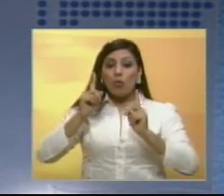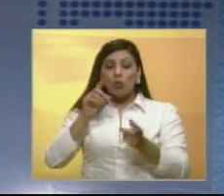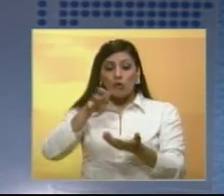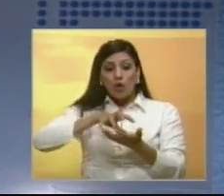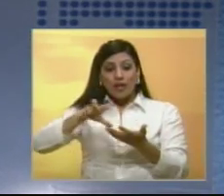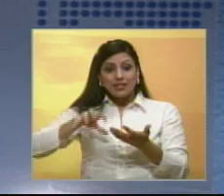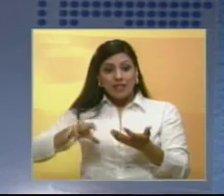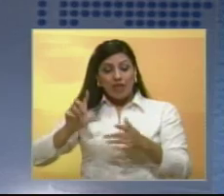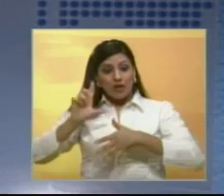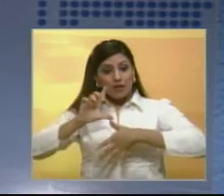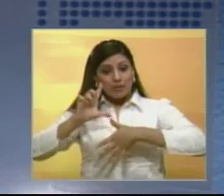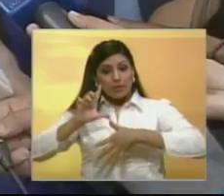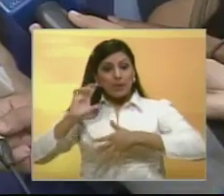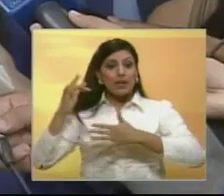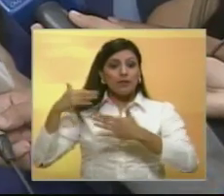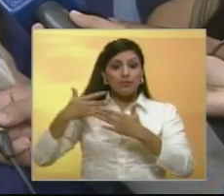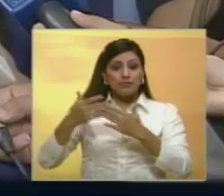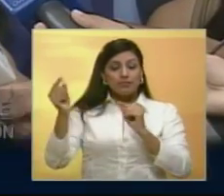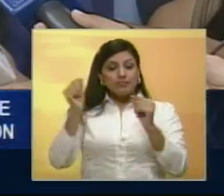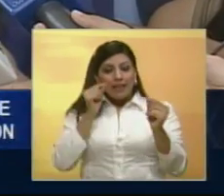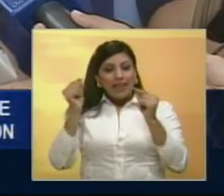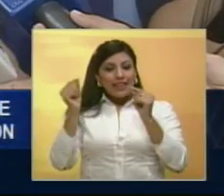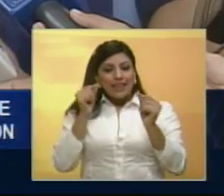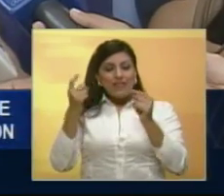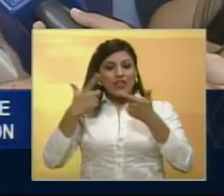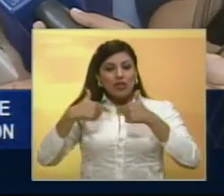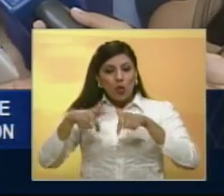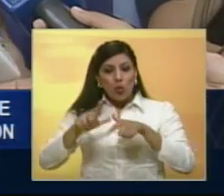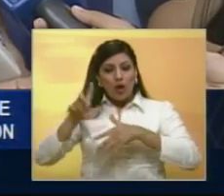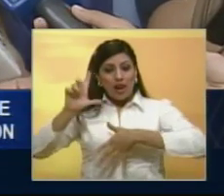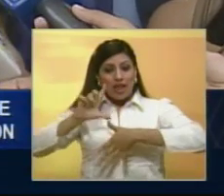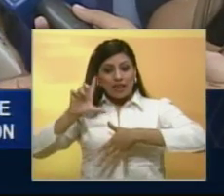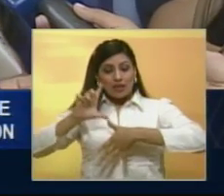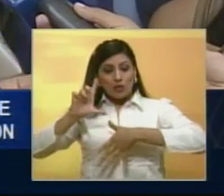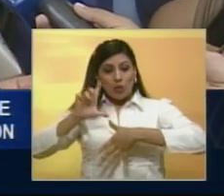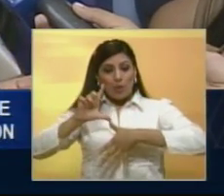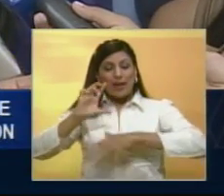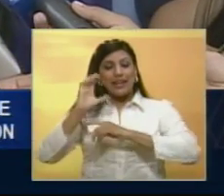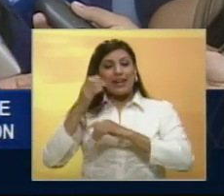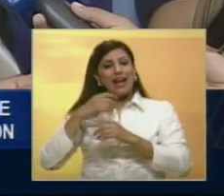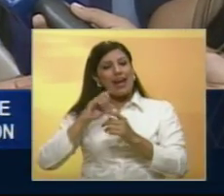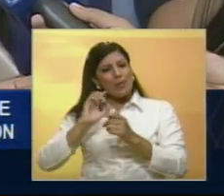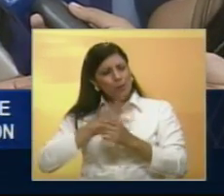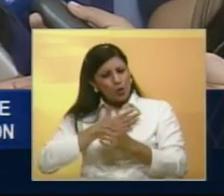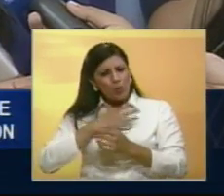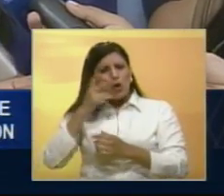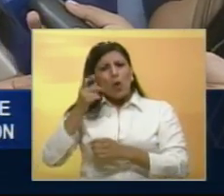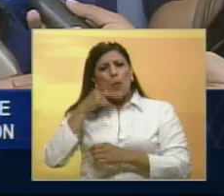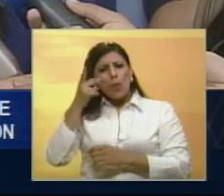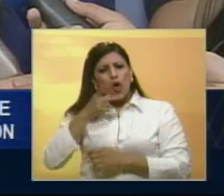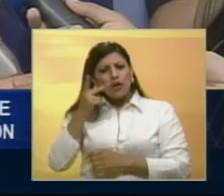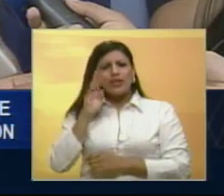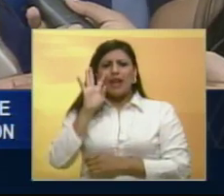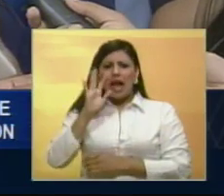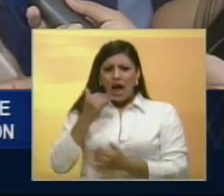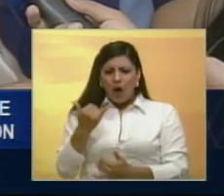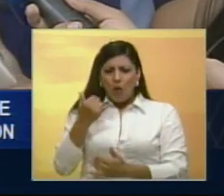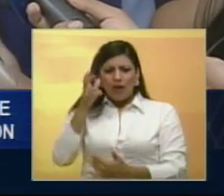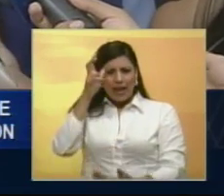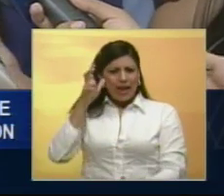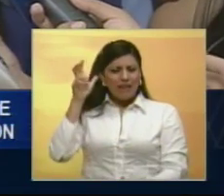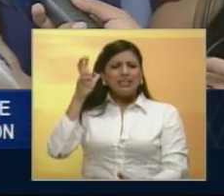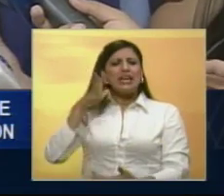de Latinoamérica. Durante una entrevista en el Centro Estratégico Latinoamericano de Geopolítica, la canciller afirmó que hay un intento